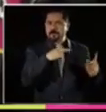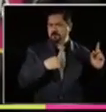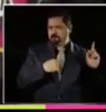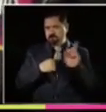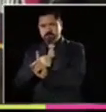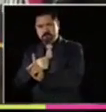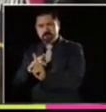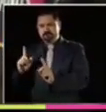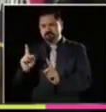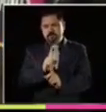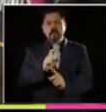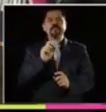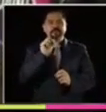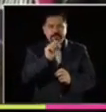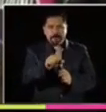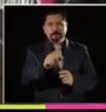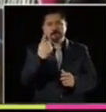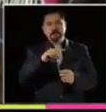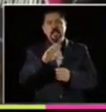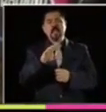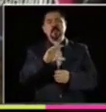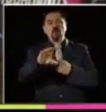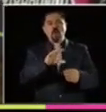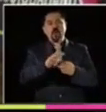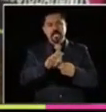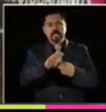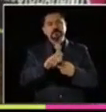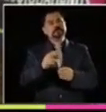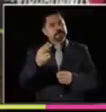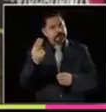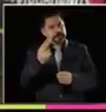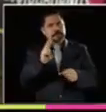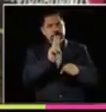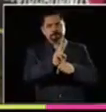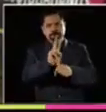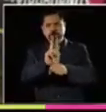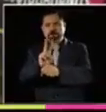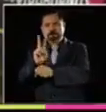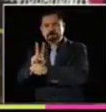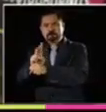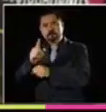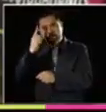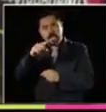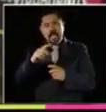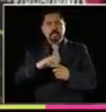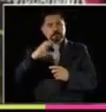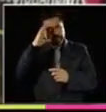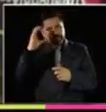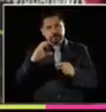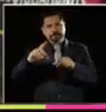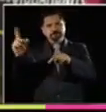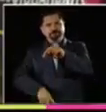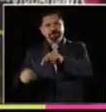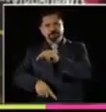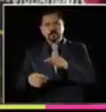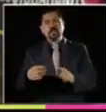colonias y así inhibir la delincuencia. Vamos a poner orden en casa.